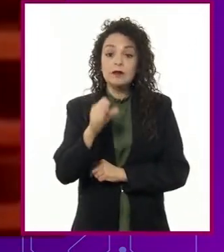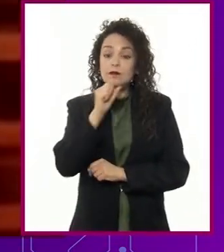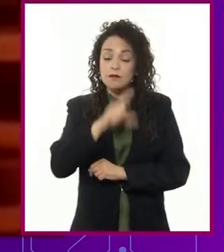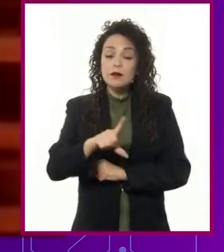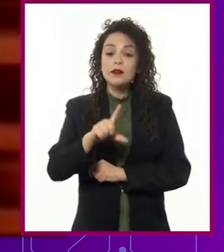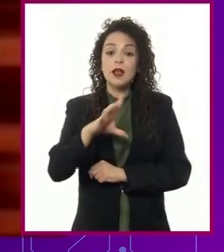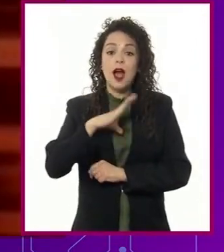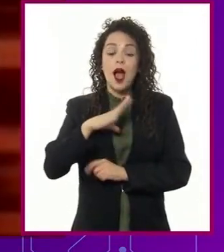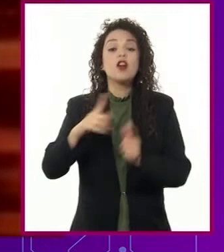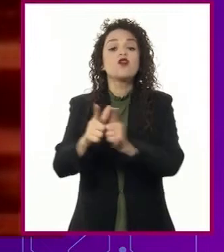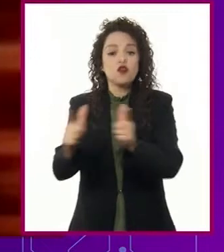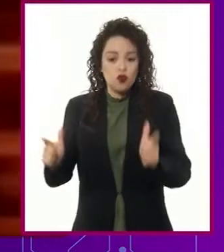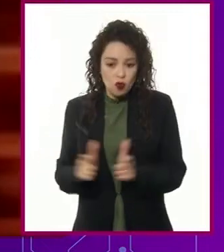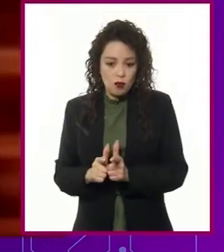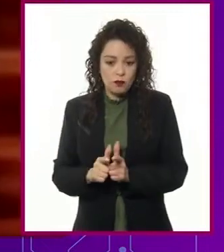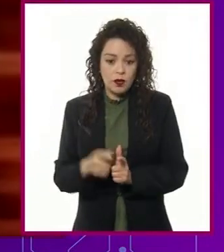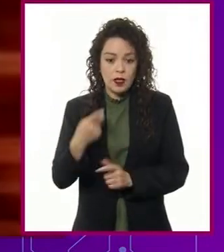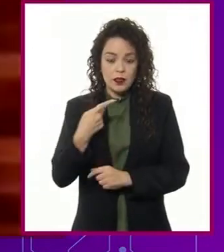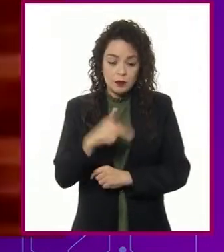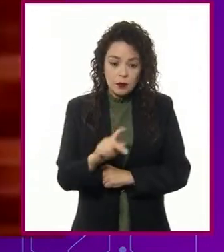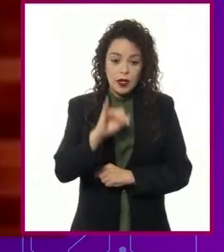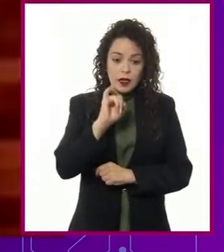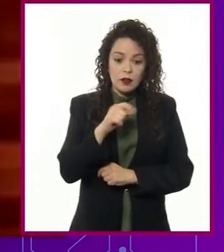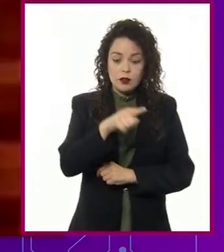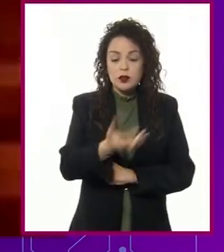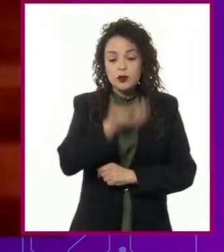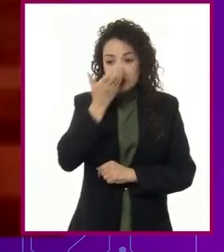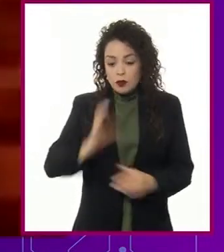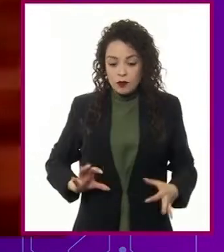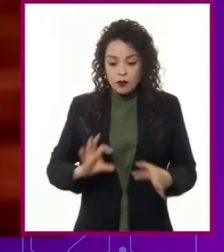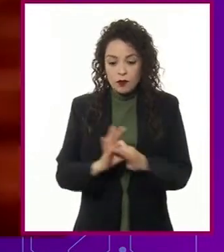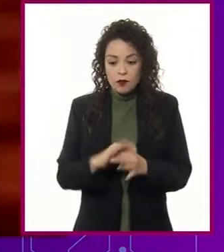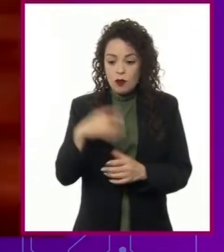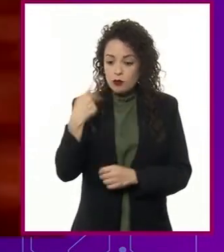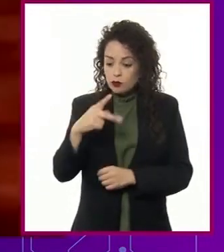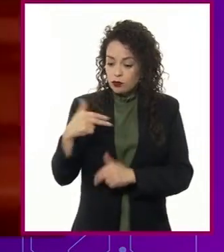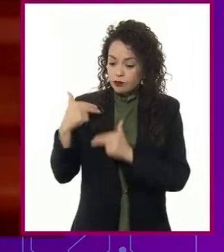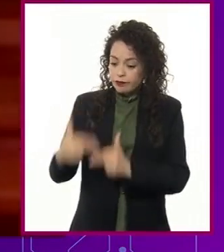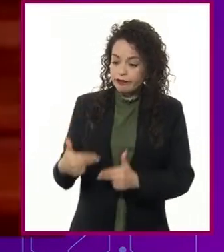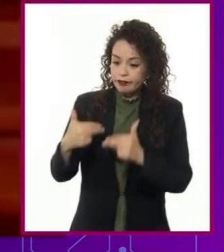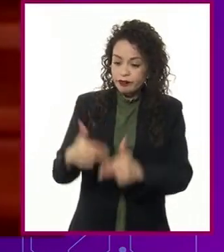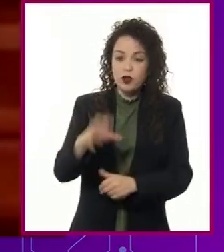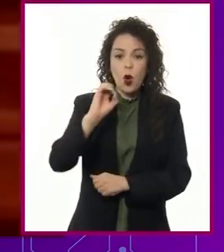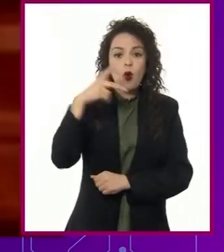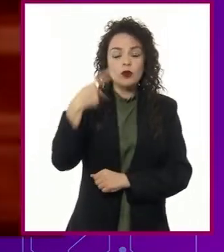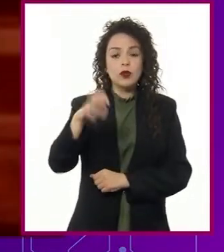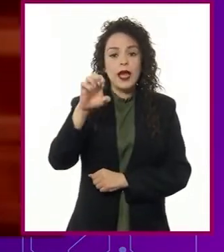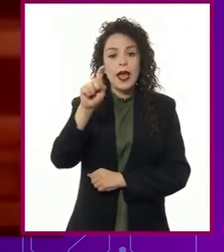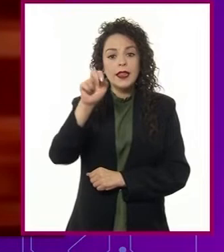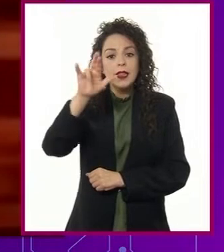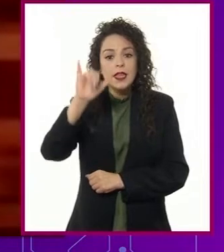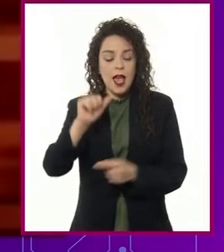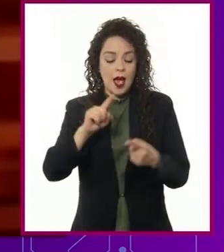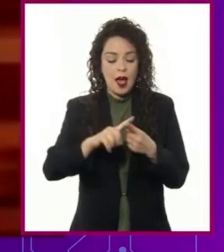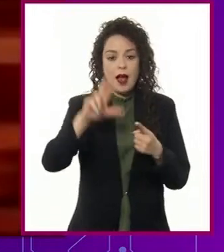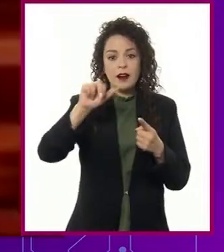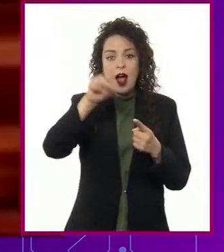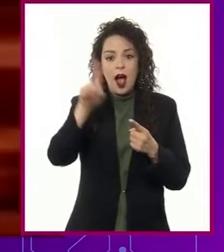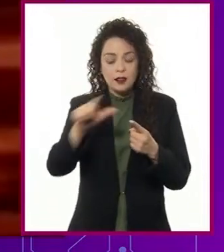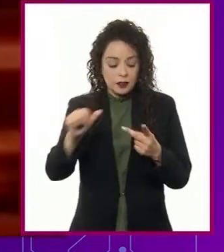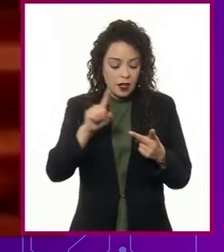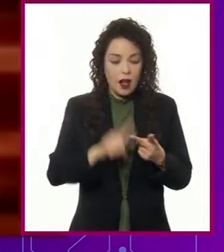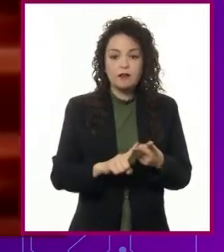sí grupos que están relacionados con sus tradiciones, con su etnia, con su raza, con